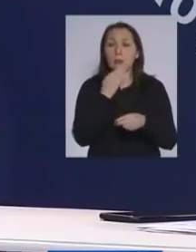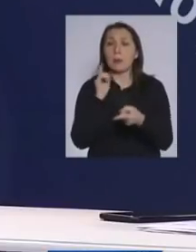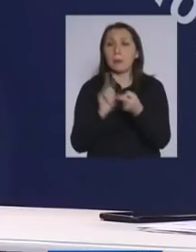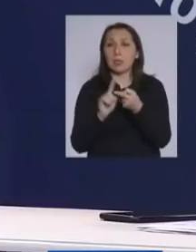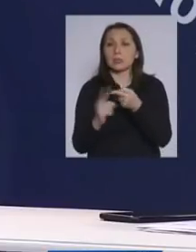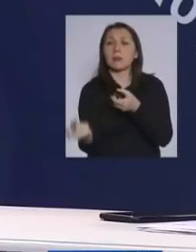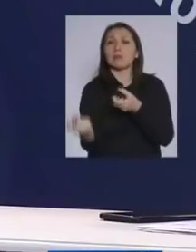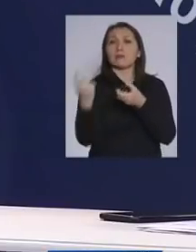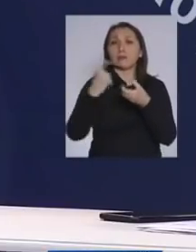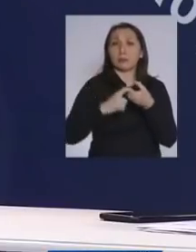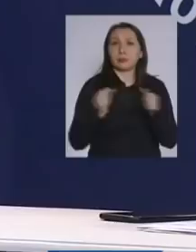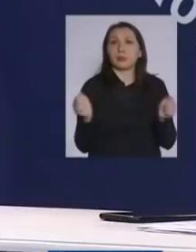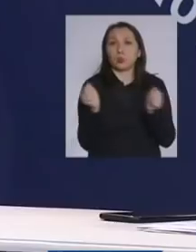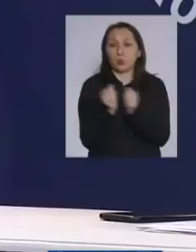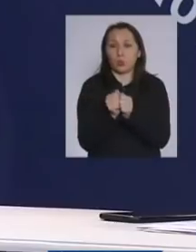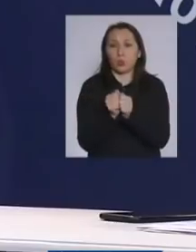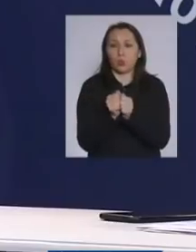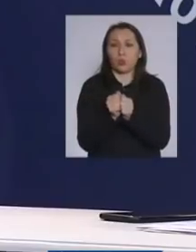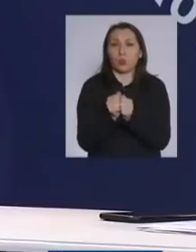participado